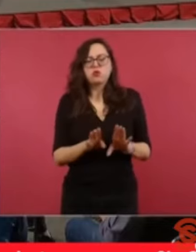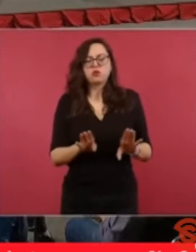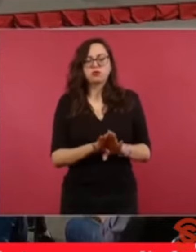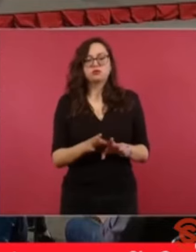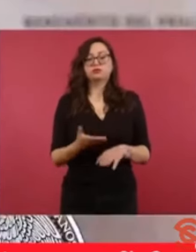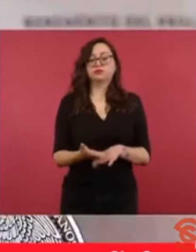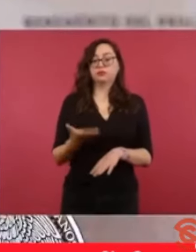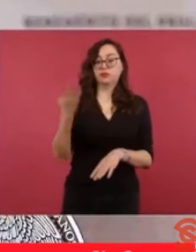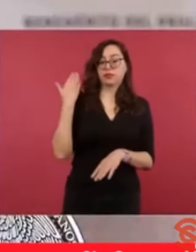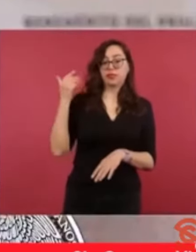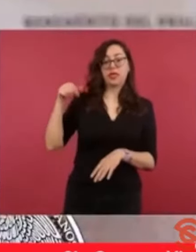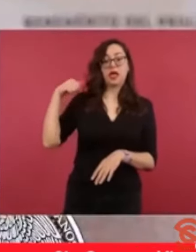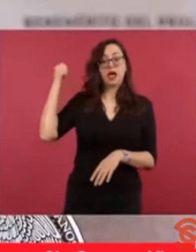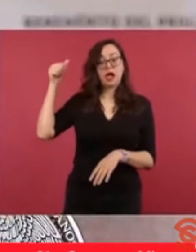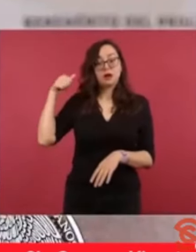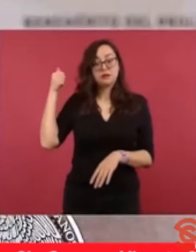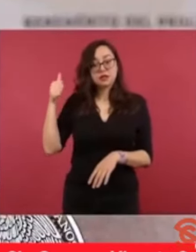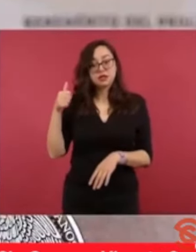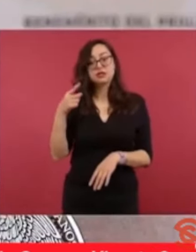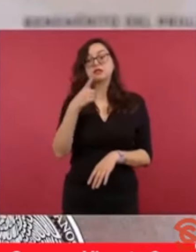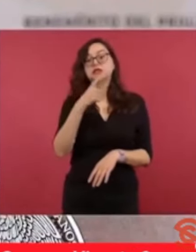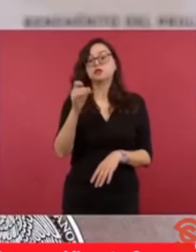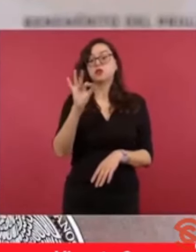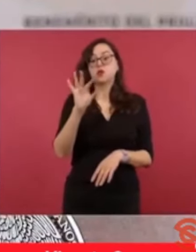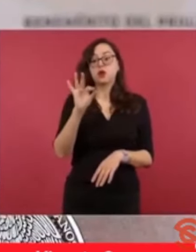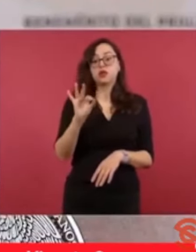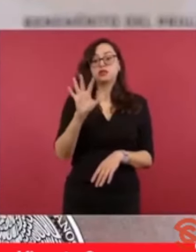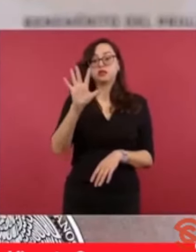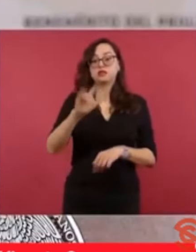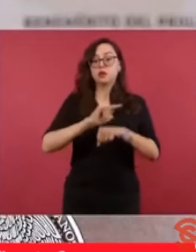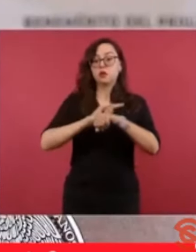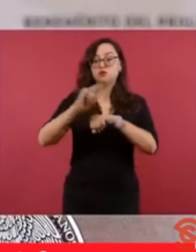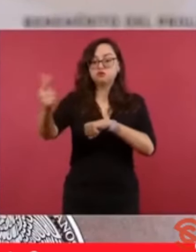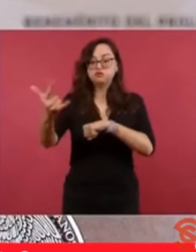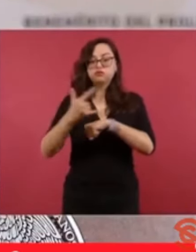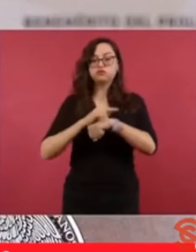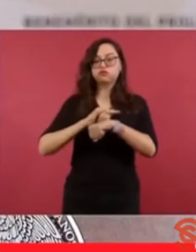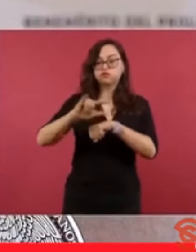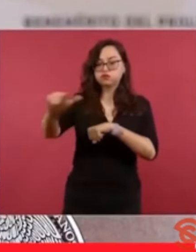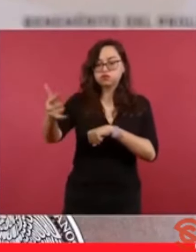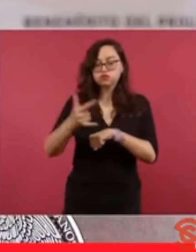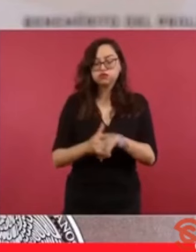tuvo 145 operaciones diarias y se mueven